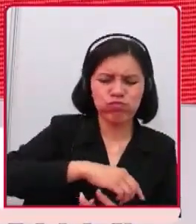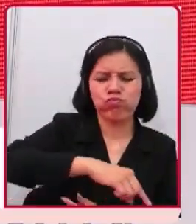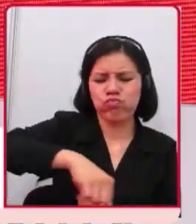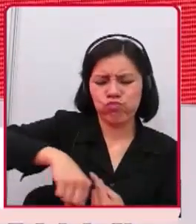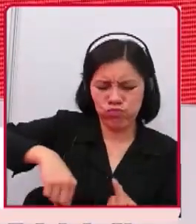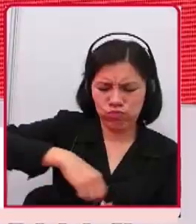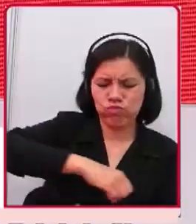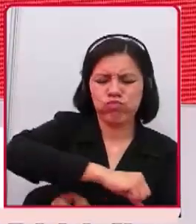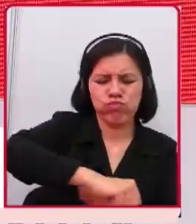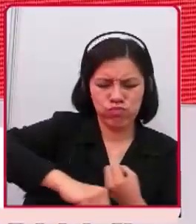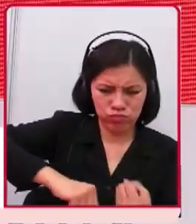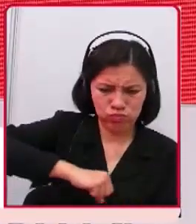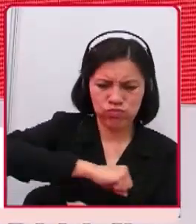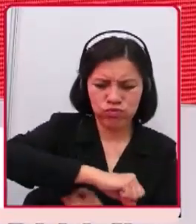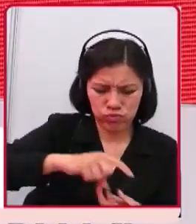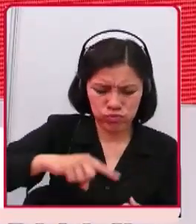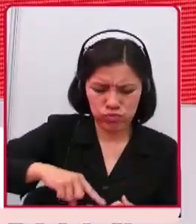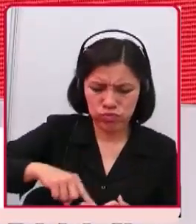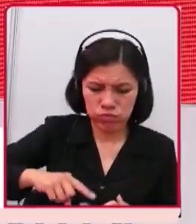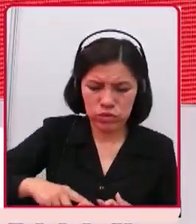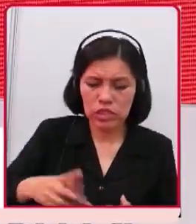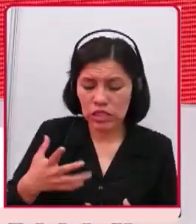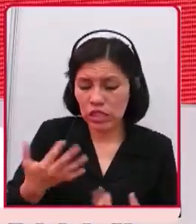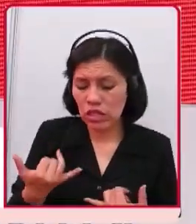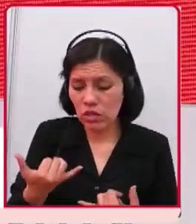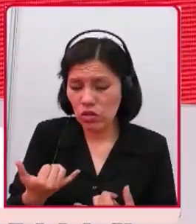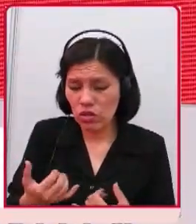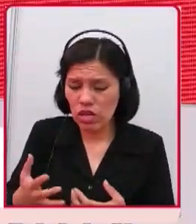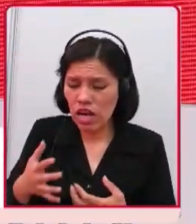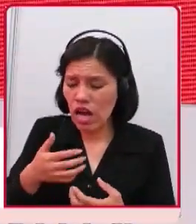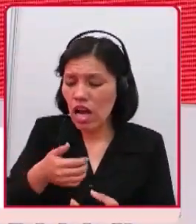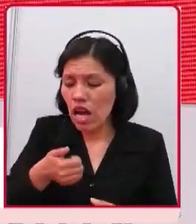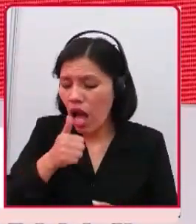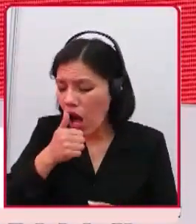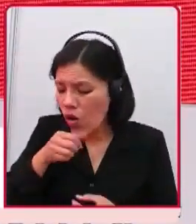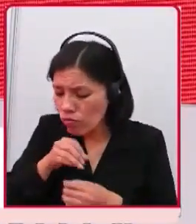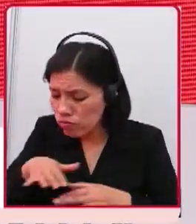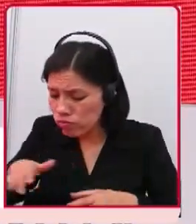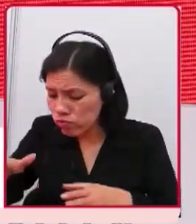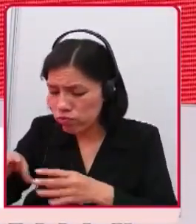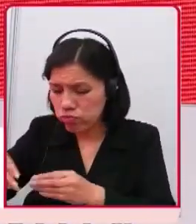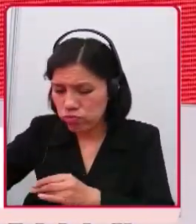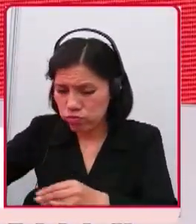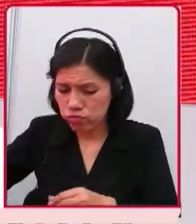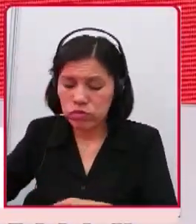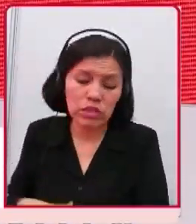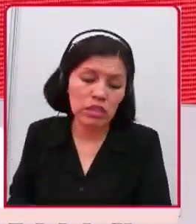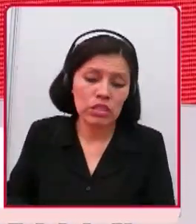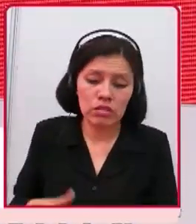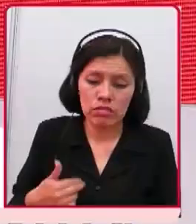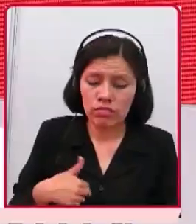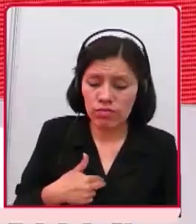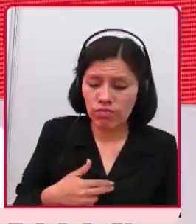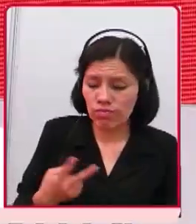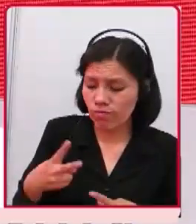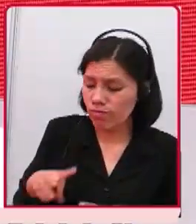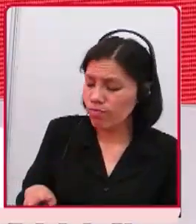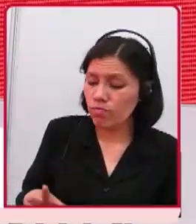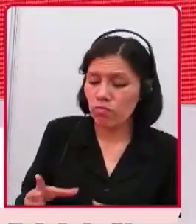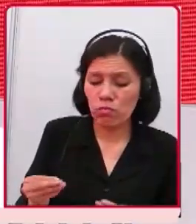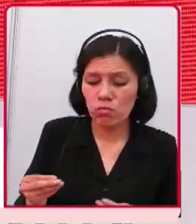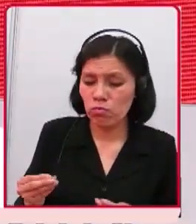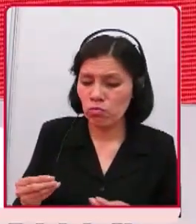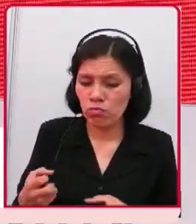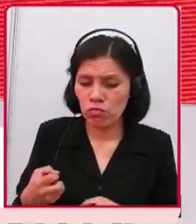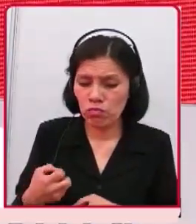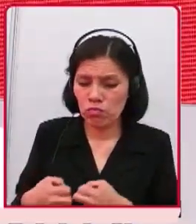en la alimentación a flotación. Y bueno, hablando ya principalmente de estas dos variables, vimos que no había mucha repercusión, especialmente